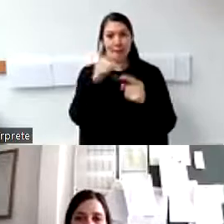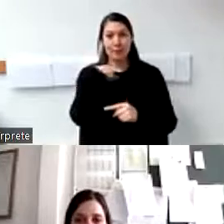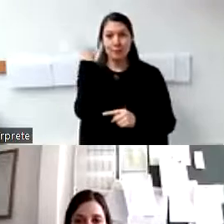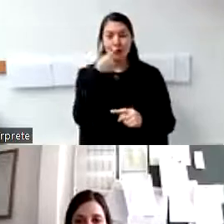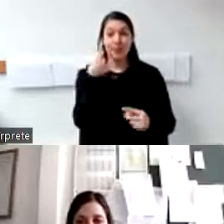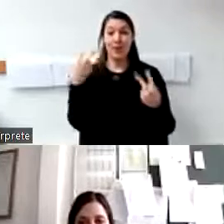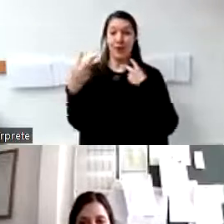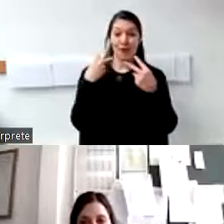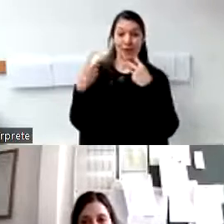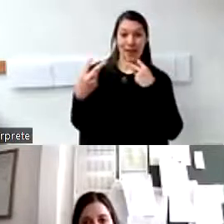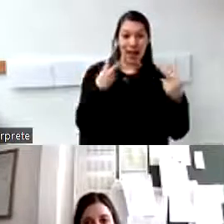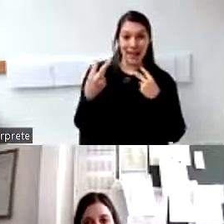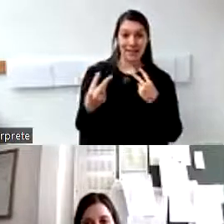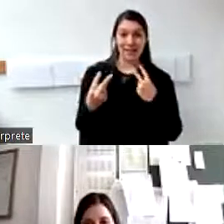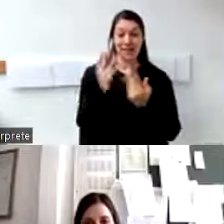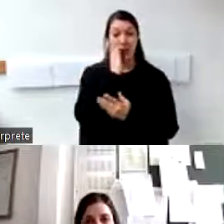los que tienen cámaras.